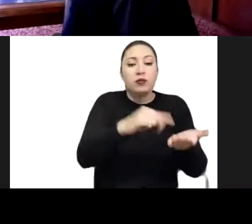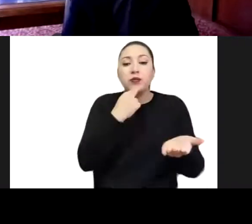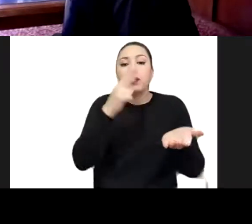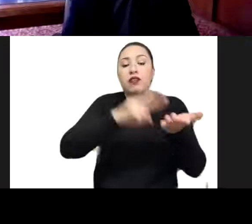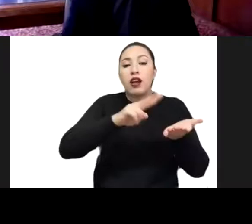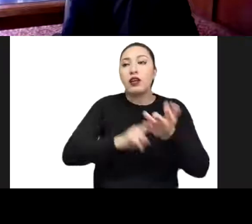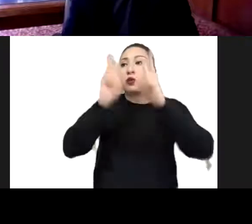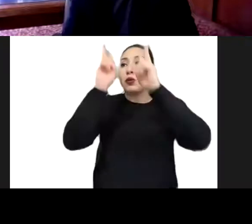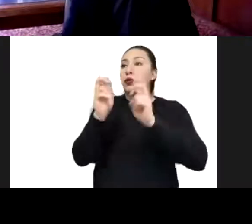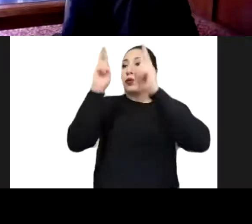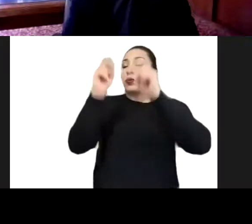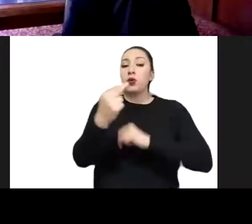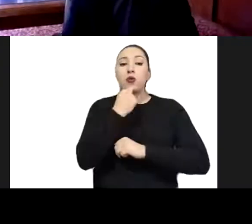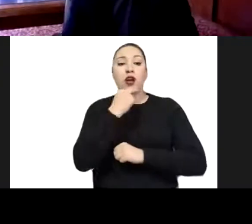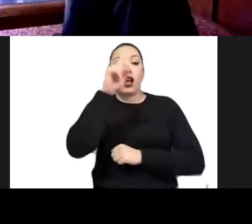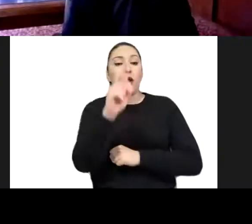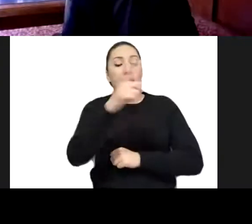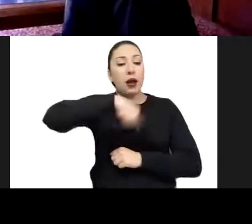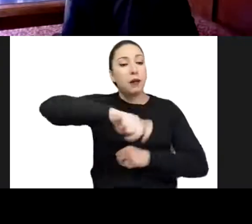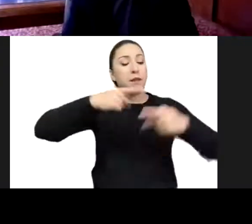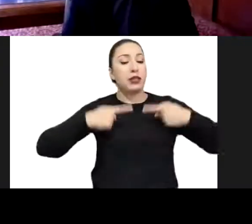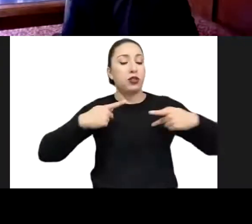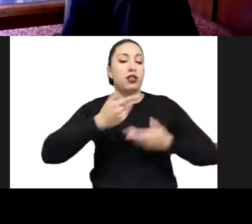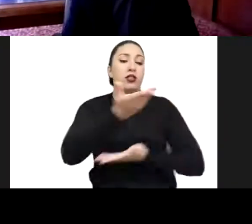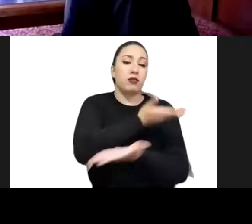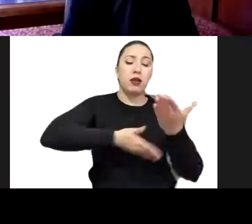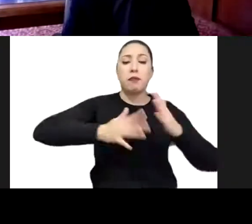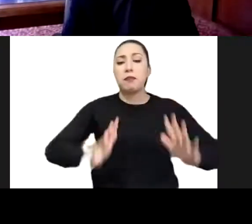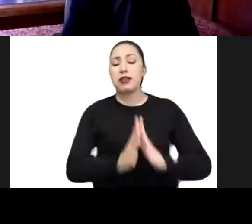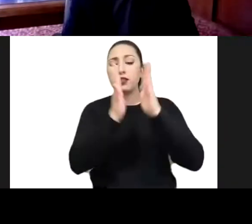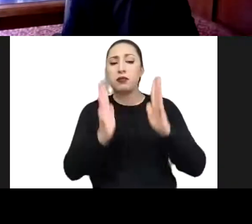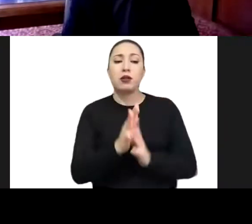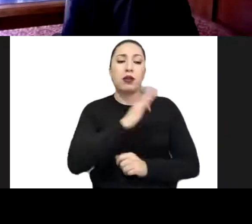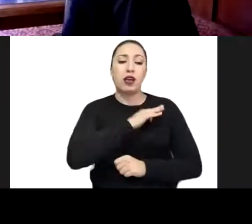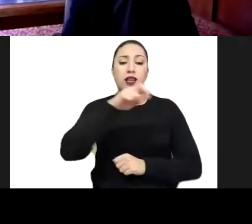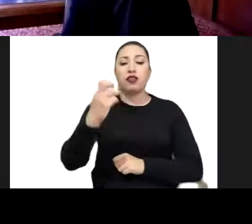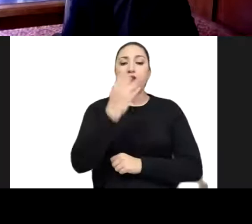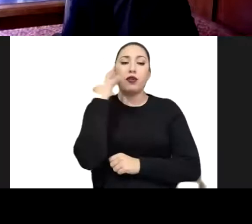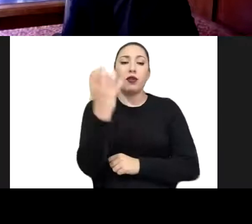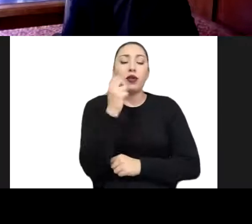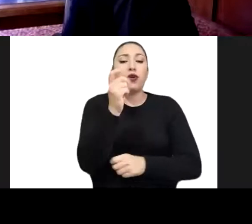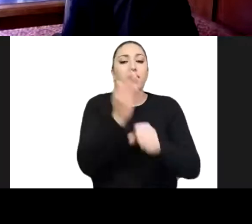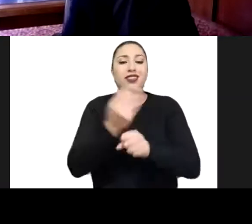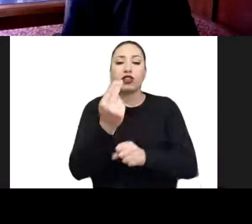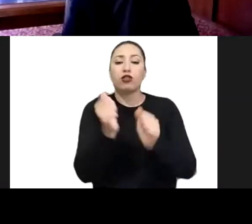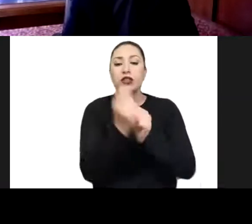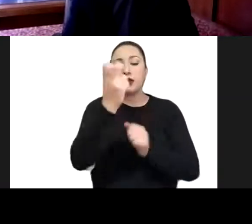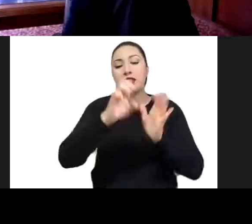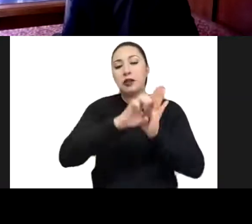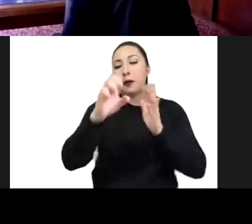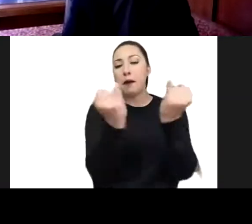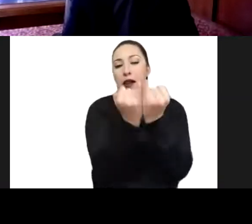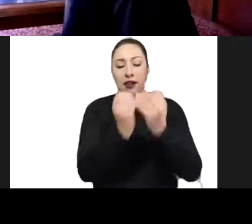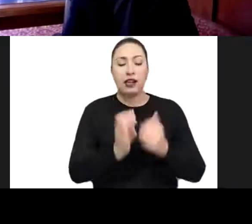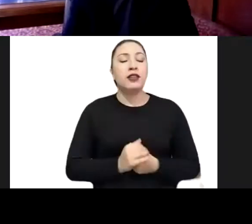lluvia y la participación ciudadana, que es un ejemplo, y este foro es un claro ejemplo de lo que estamos buscando con ello. Y finalmente,